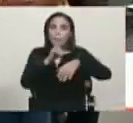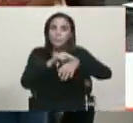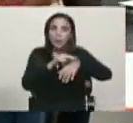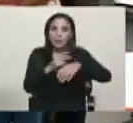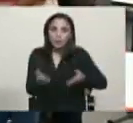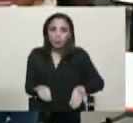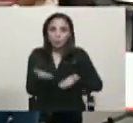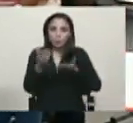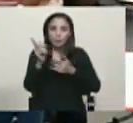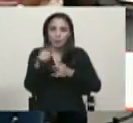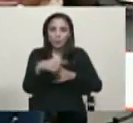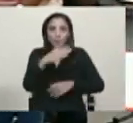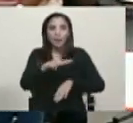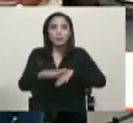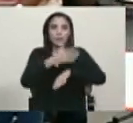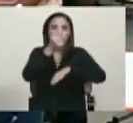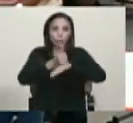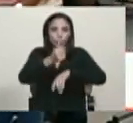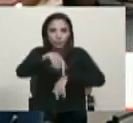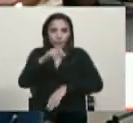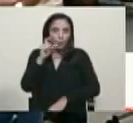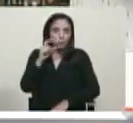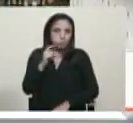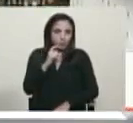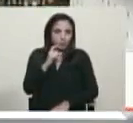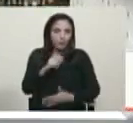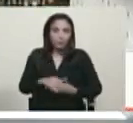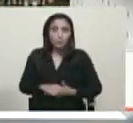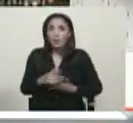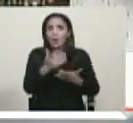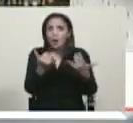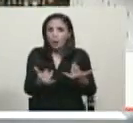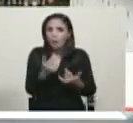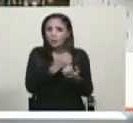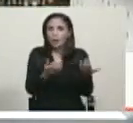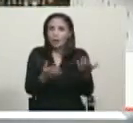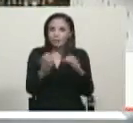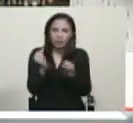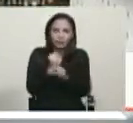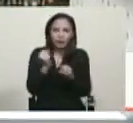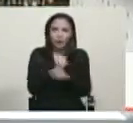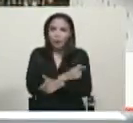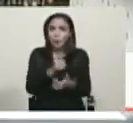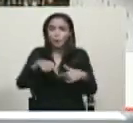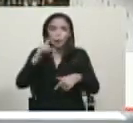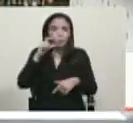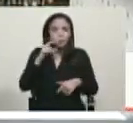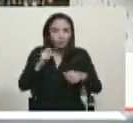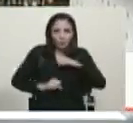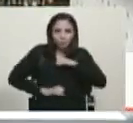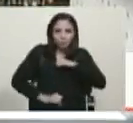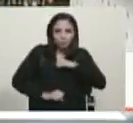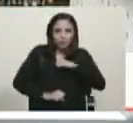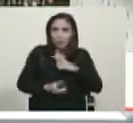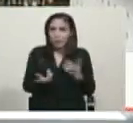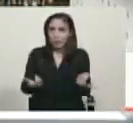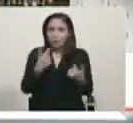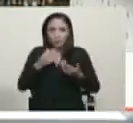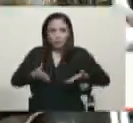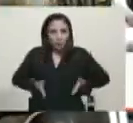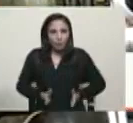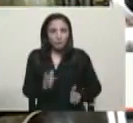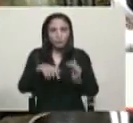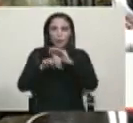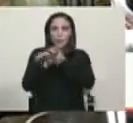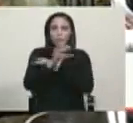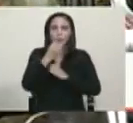Barrio, director de esta maternidad, donde efectivamente recibimos vida. Y esa vida que está naciendo para nuestra patria, esa